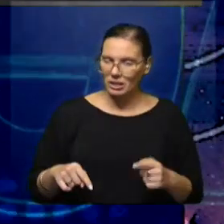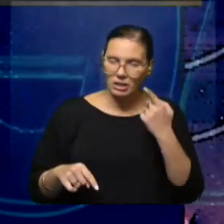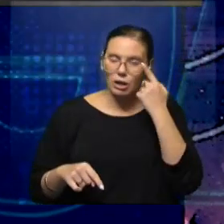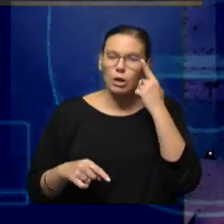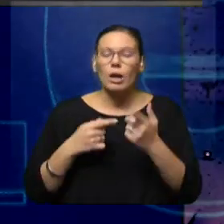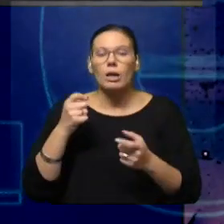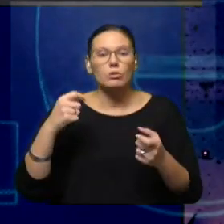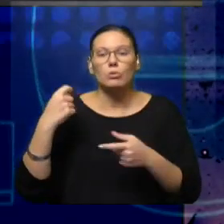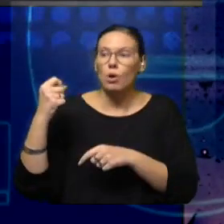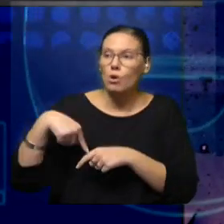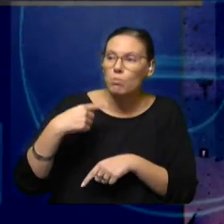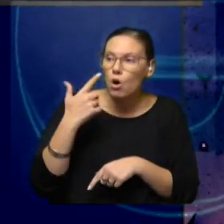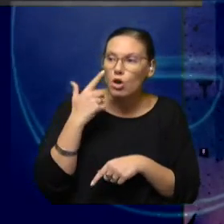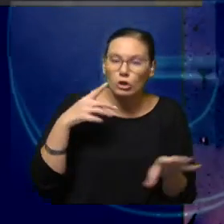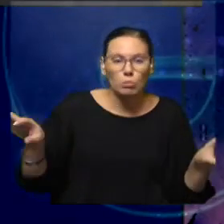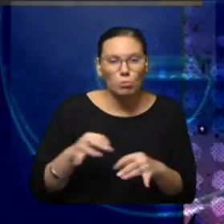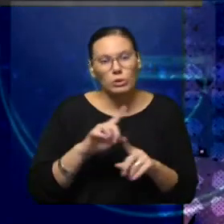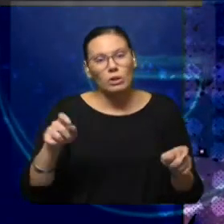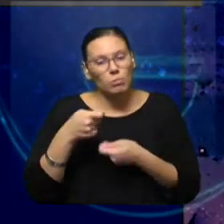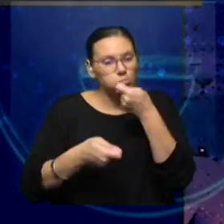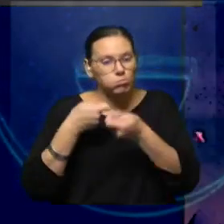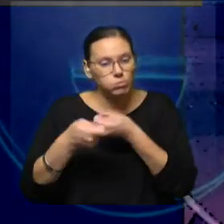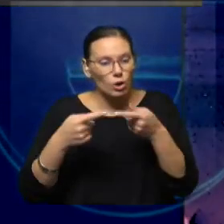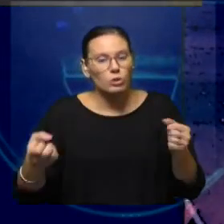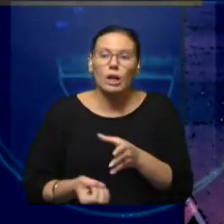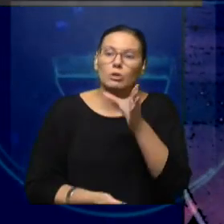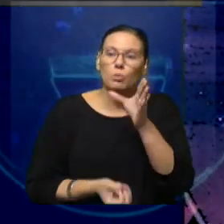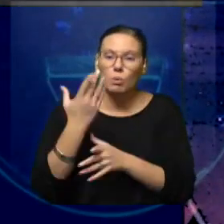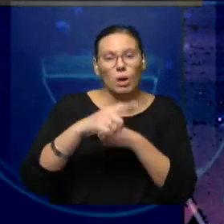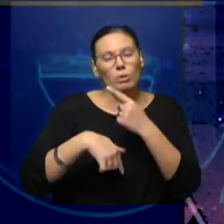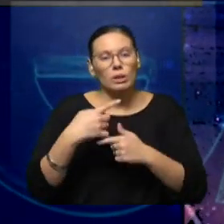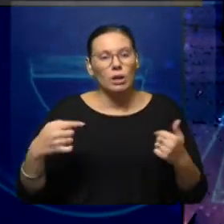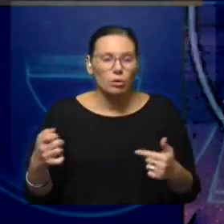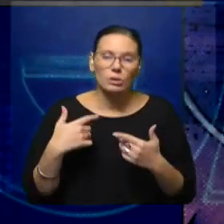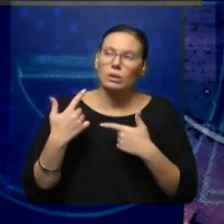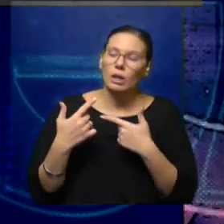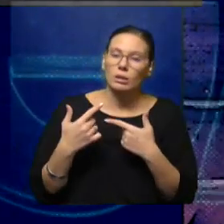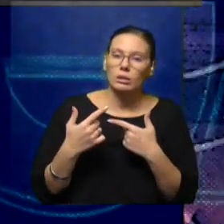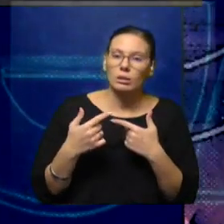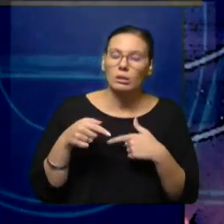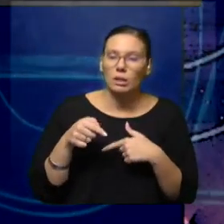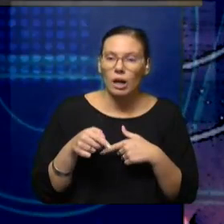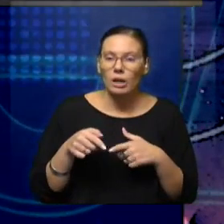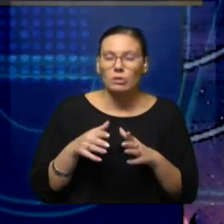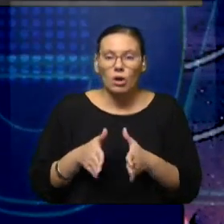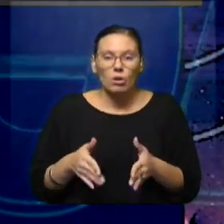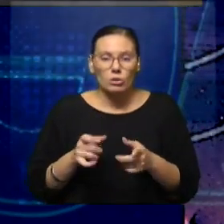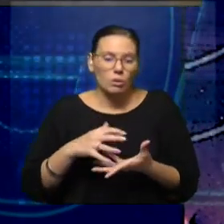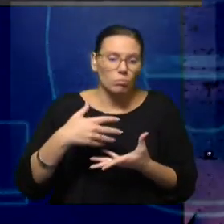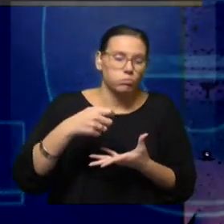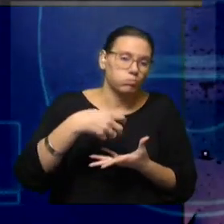en su forma clásica, aportándole como, bueno, otros campos, otras capas a esos géneros y